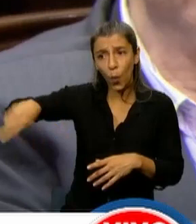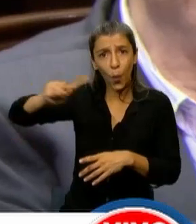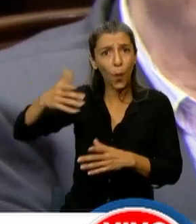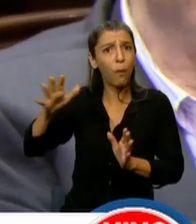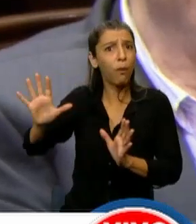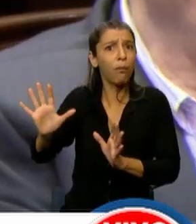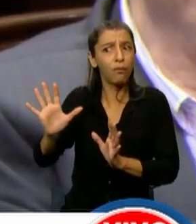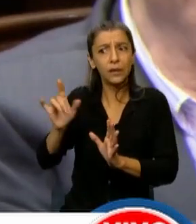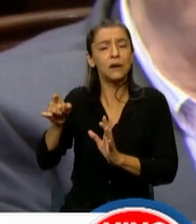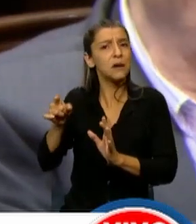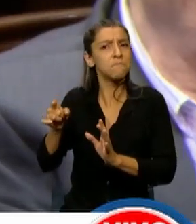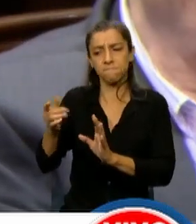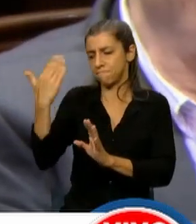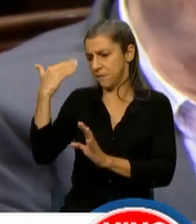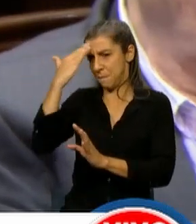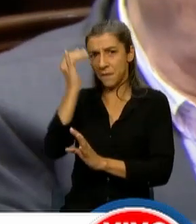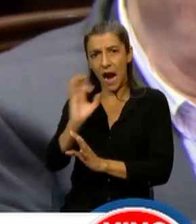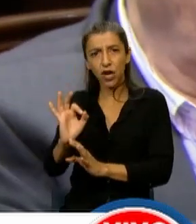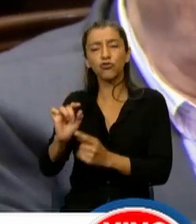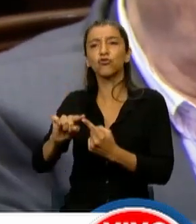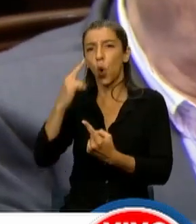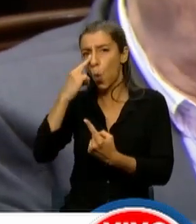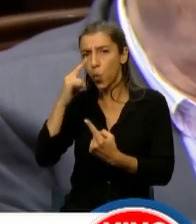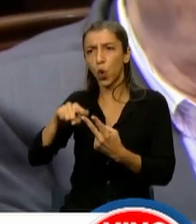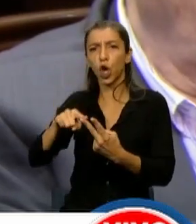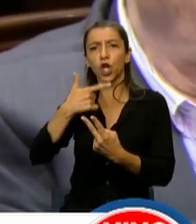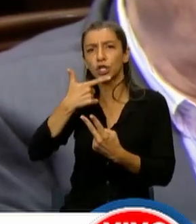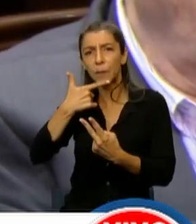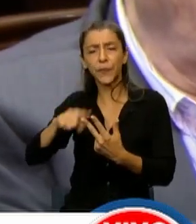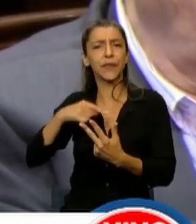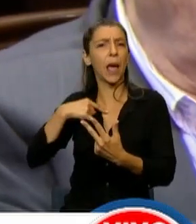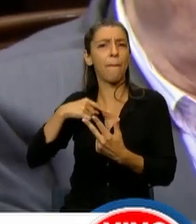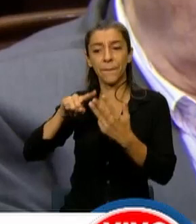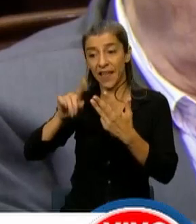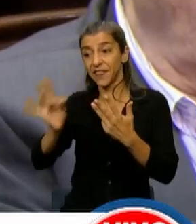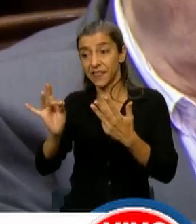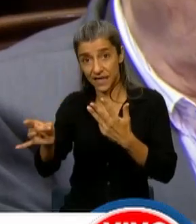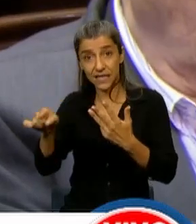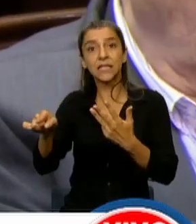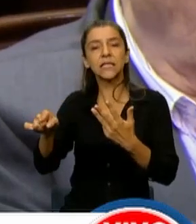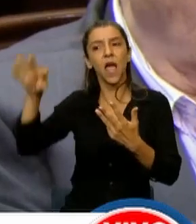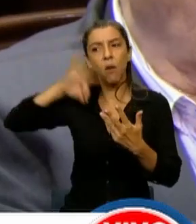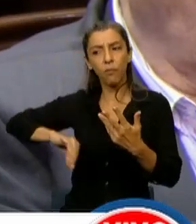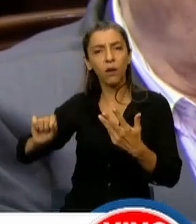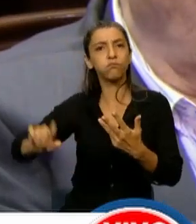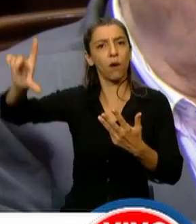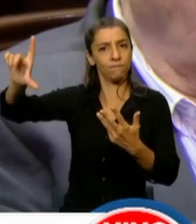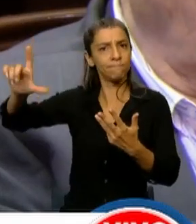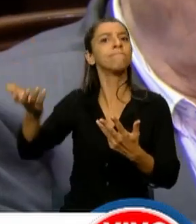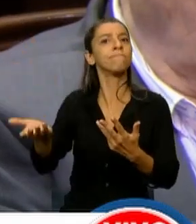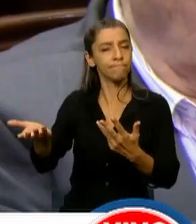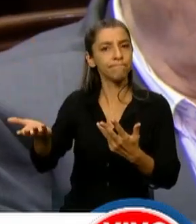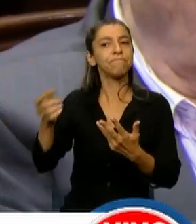nueva fórmula en marzo, en junio, en septiembre, en diciembre, y que eso